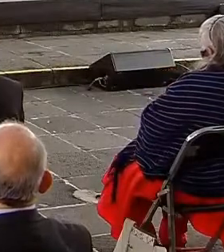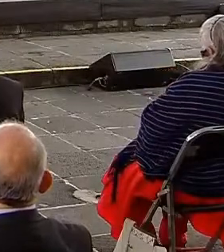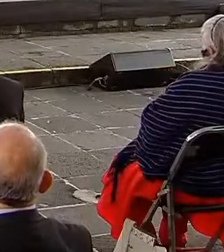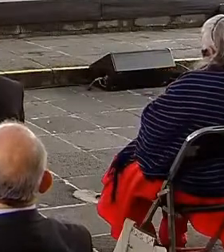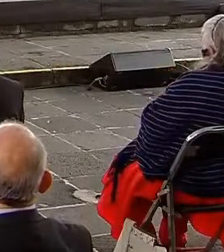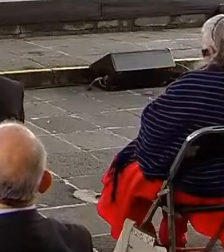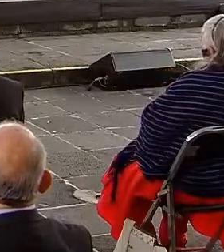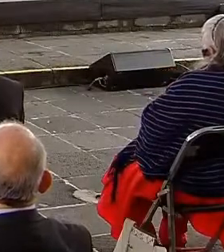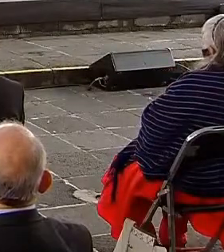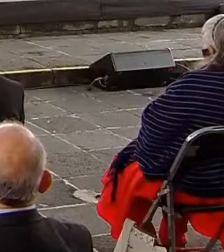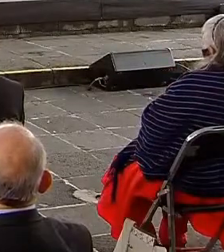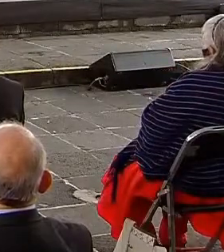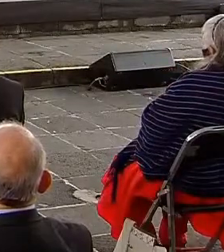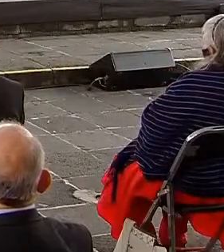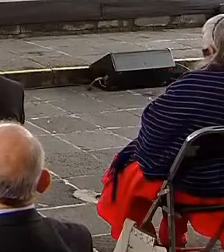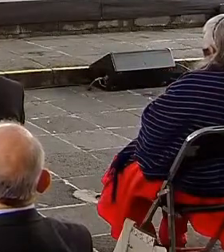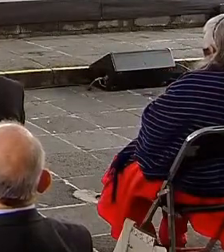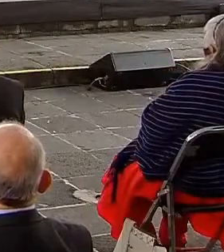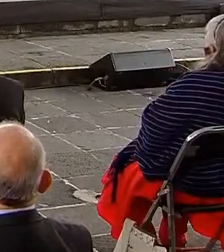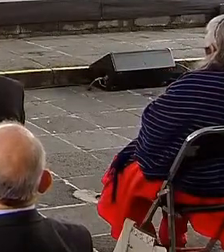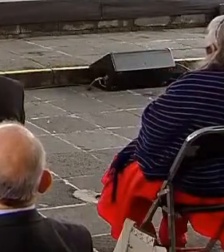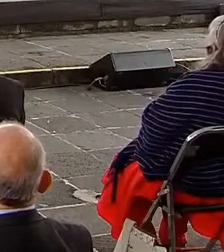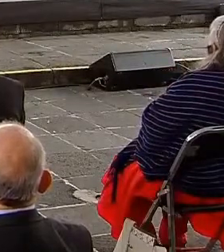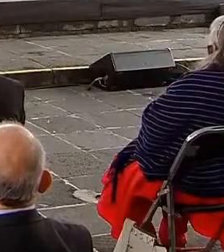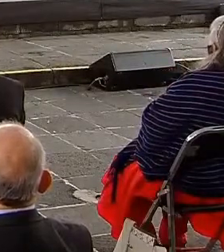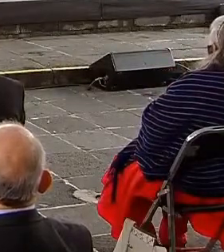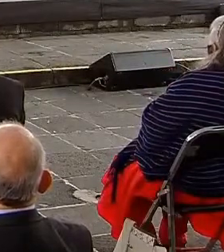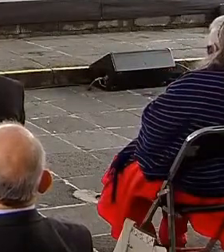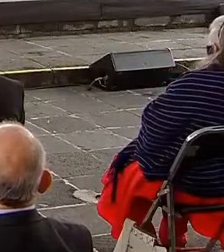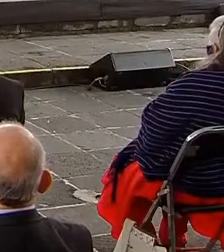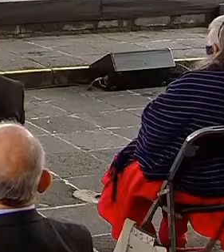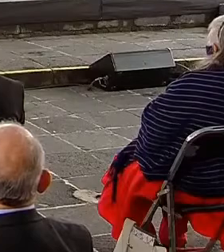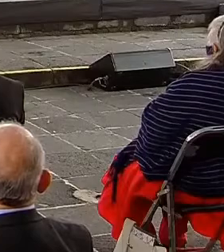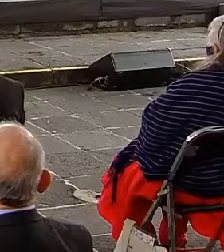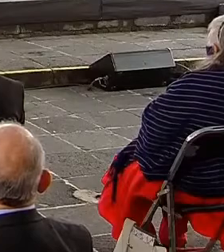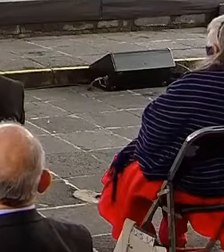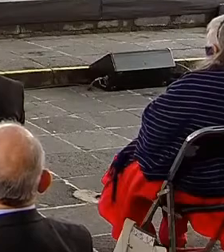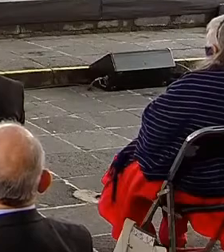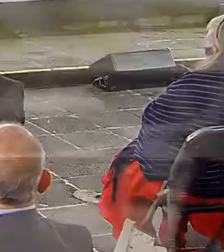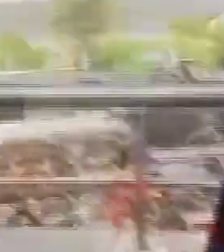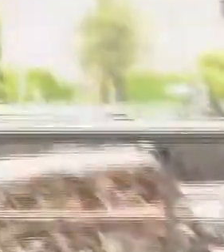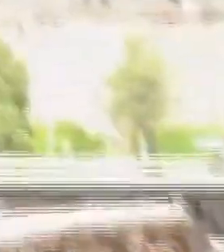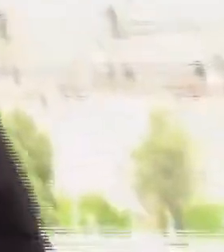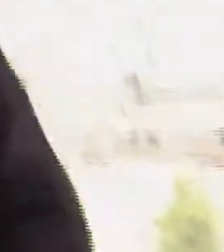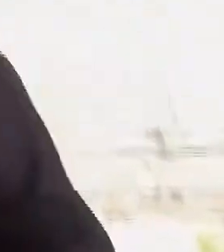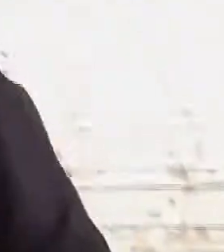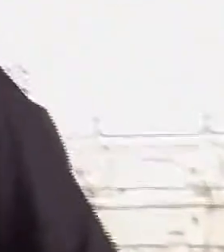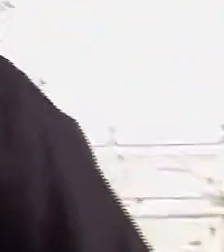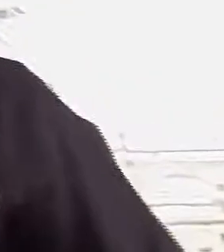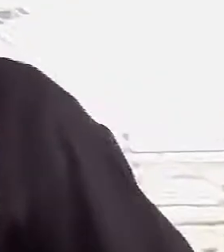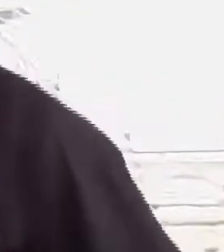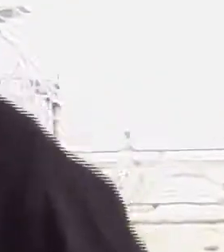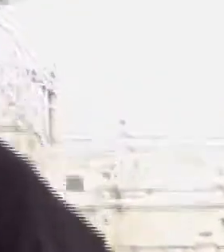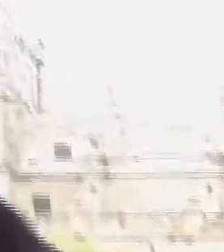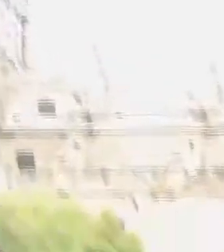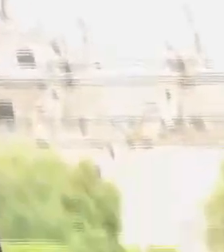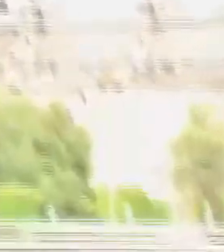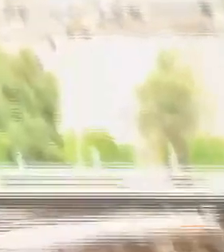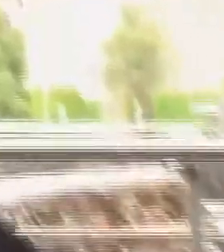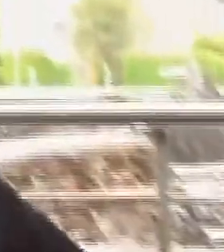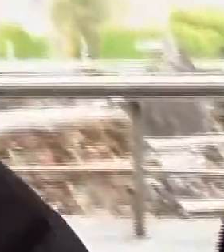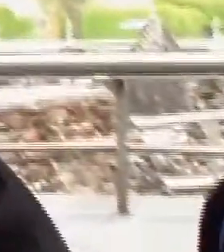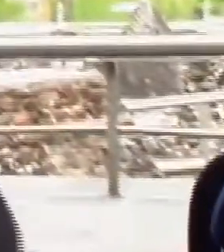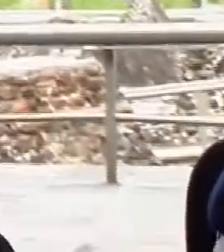Senador Óscar Eduardo Ramírez Aguilar, presidente de la mesa directiva de la Cámara de Senadores.